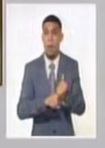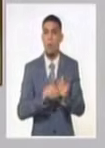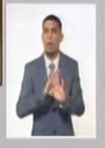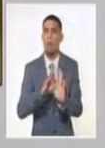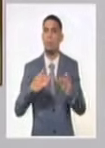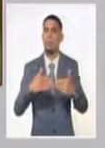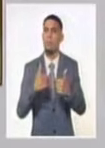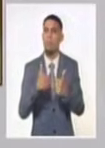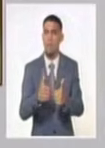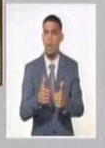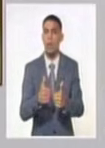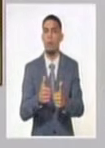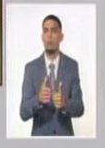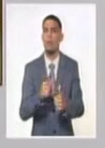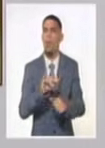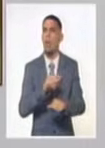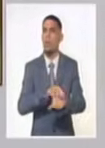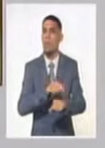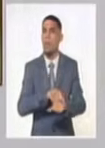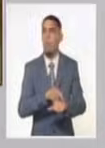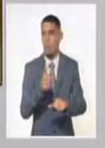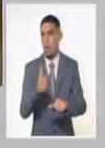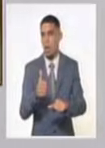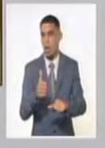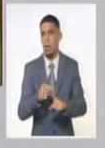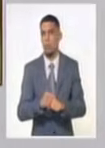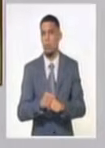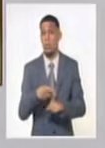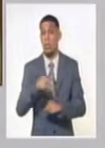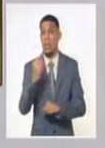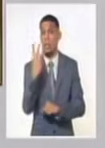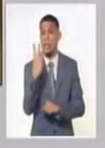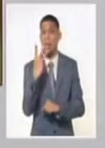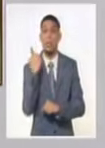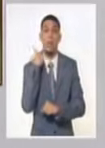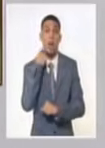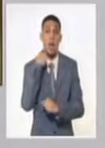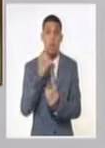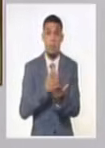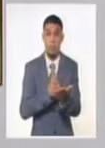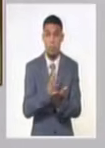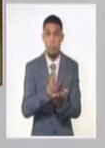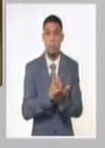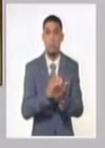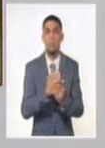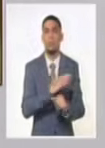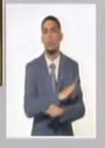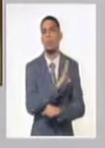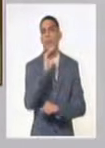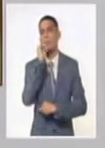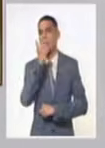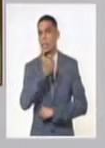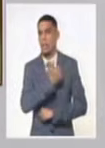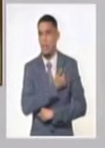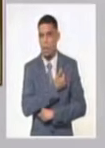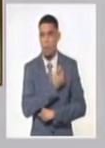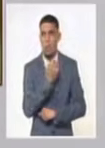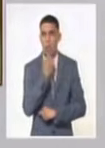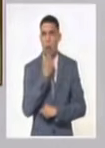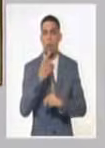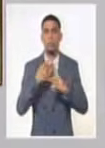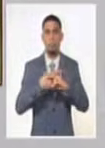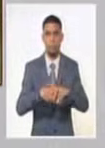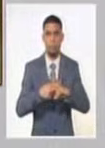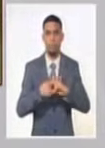su formación, eso facilita cosas, y entonces el tercer año, que es el próximo que nos queda, tiene hasta diciembre próximo para volverse a ajustar, y con ellos